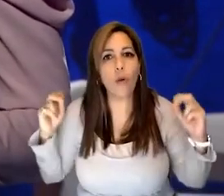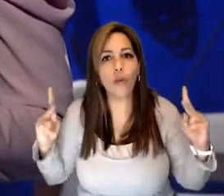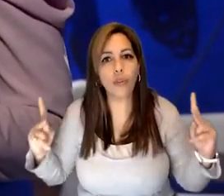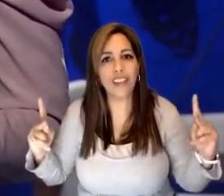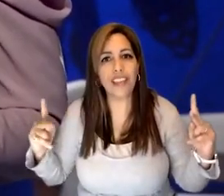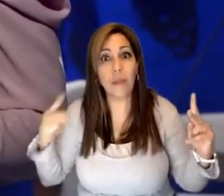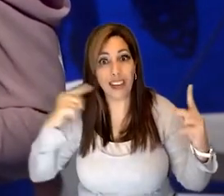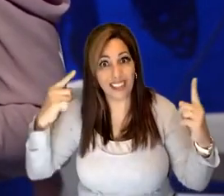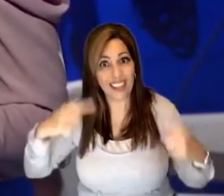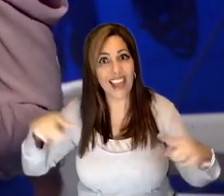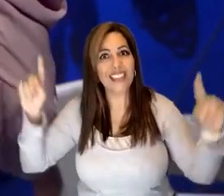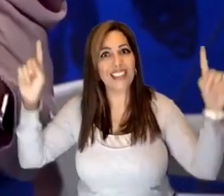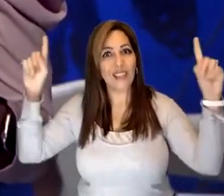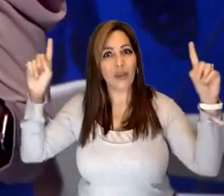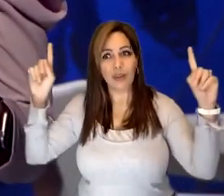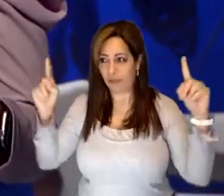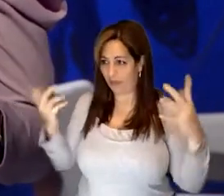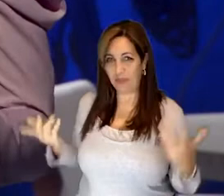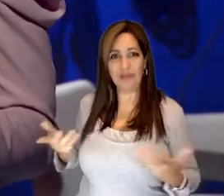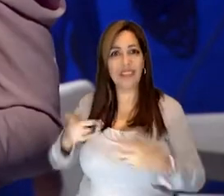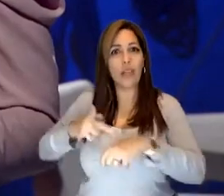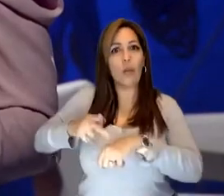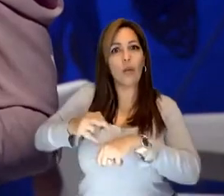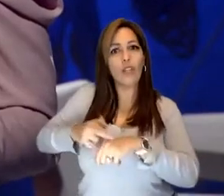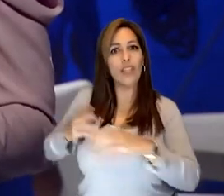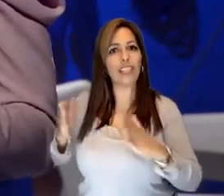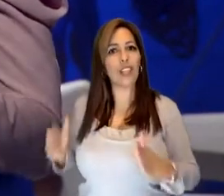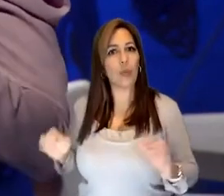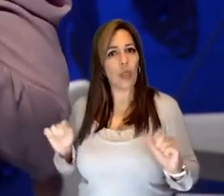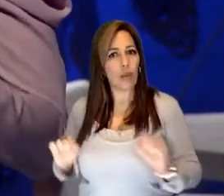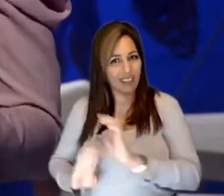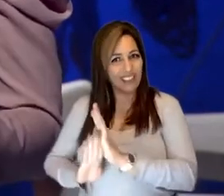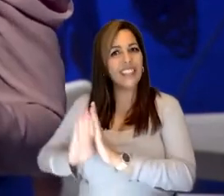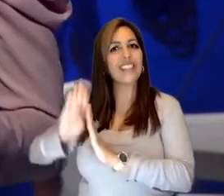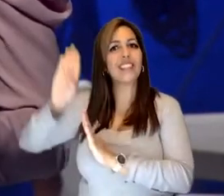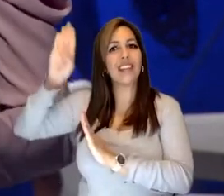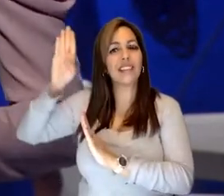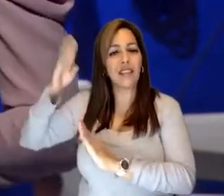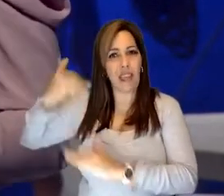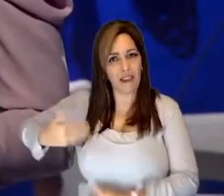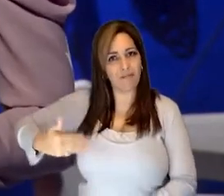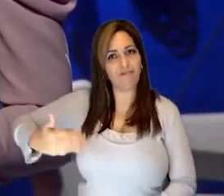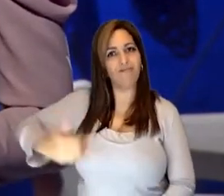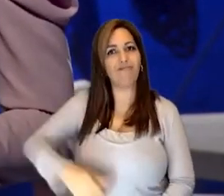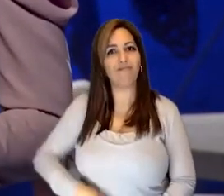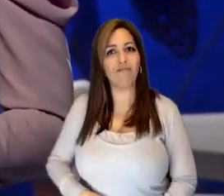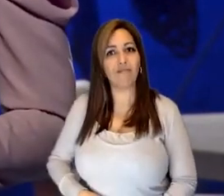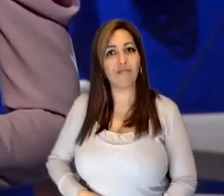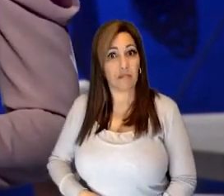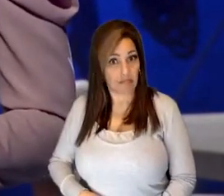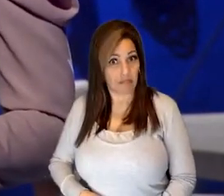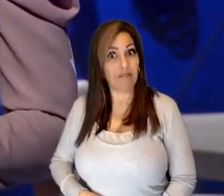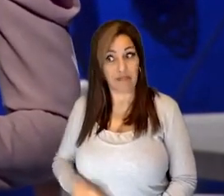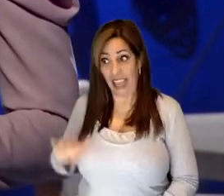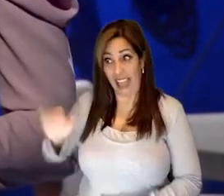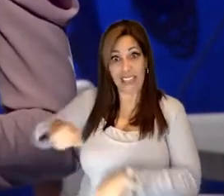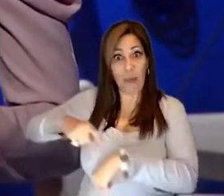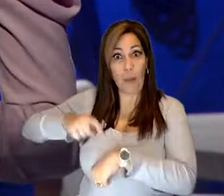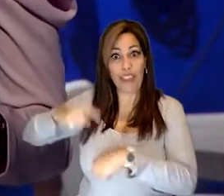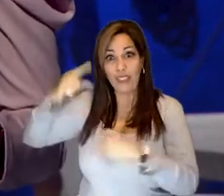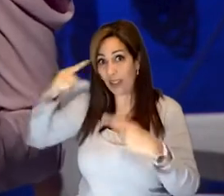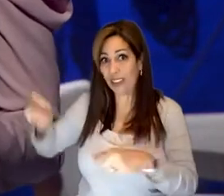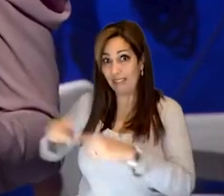para tener éxitos y que como pueblo podamos crecer y progresar todos los días. Durante la firma del